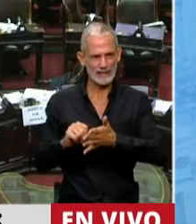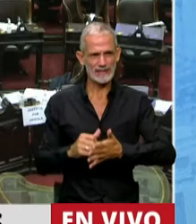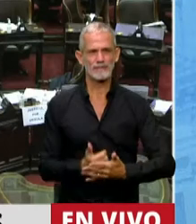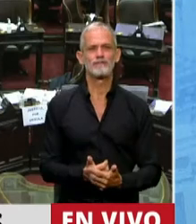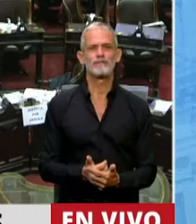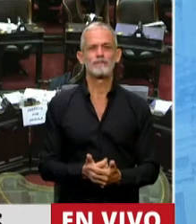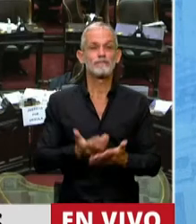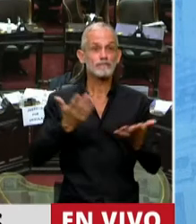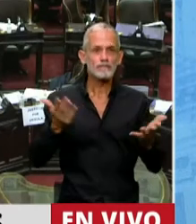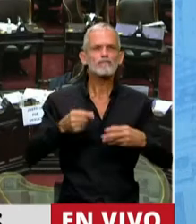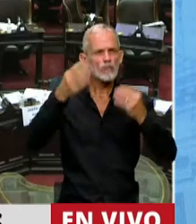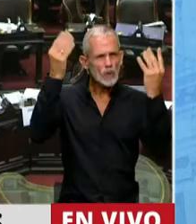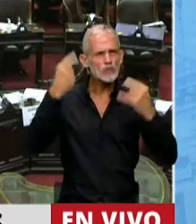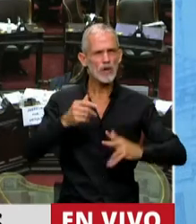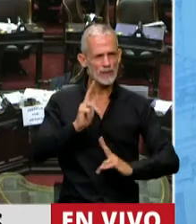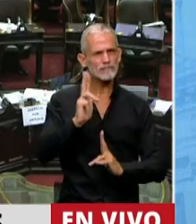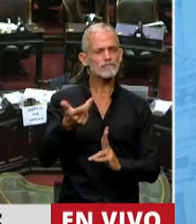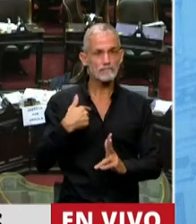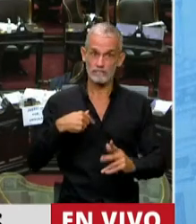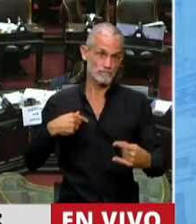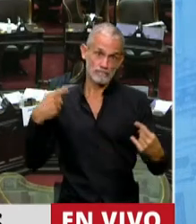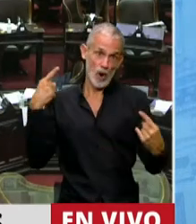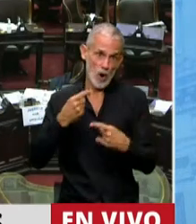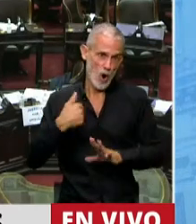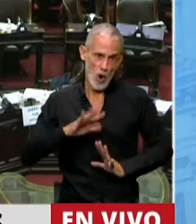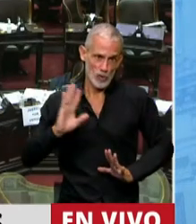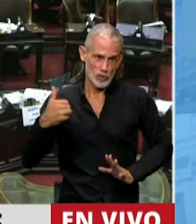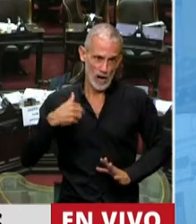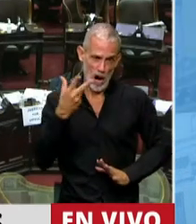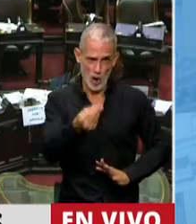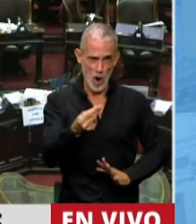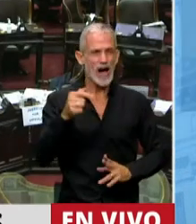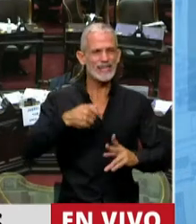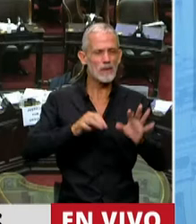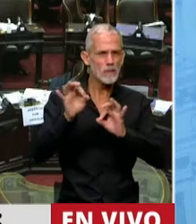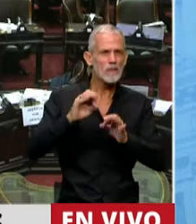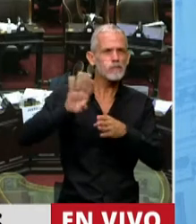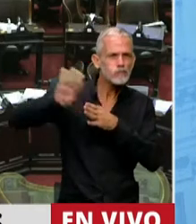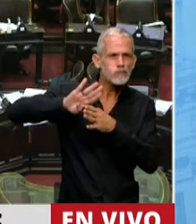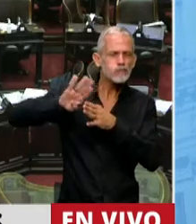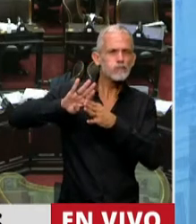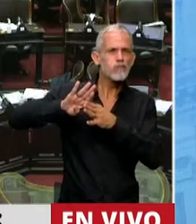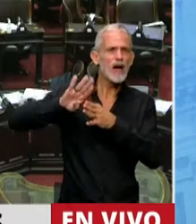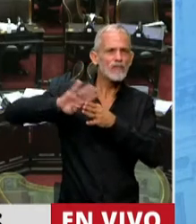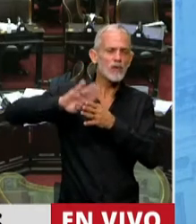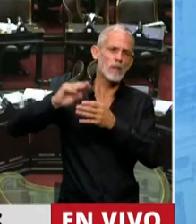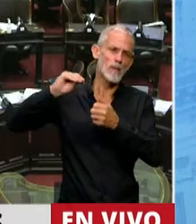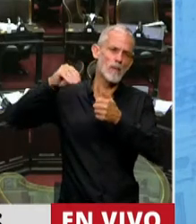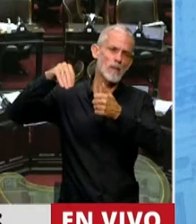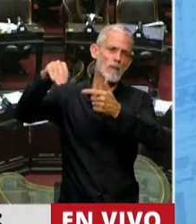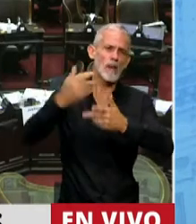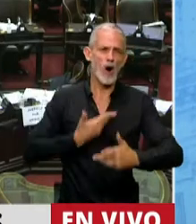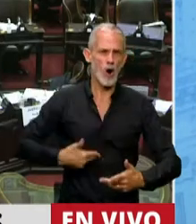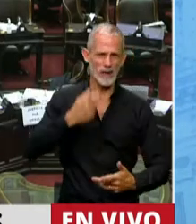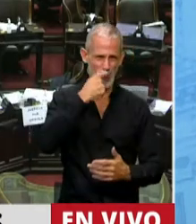lo hemos dicho muchas veces y nos hemos opuesto a no solo a este proceso de endeudamiento que se dio bajo